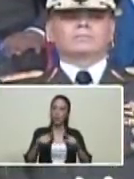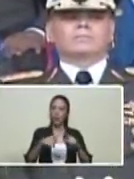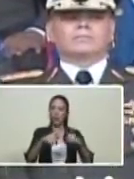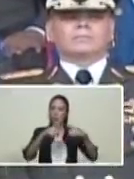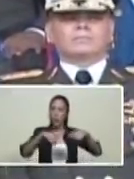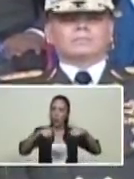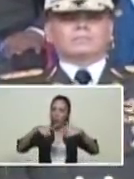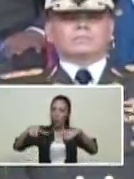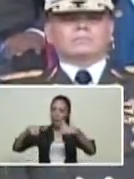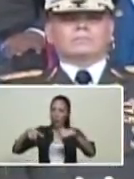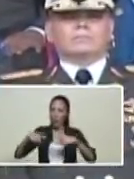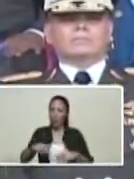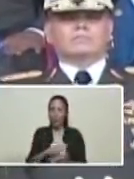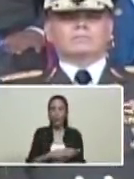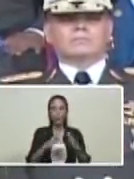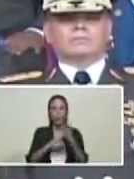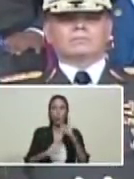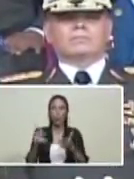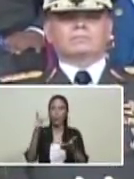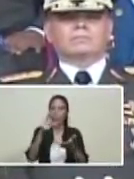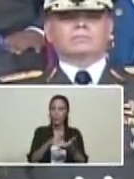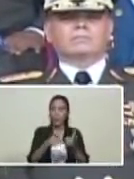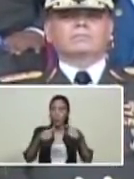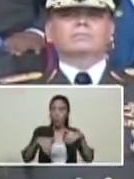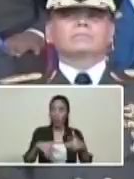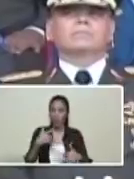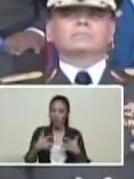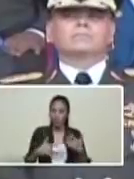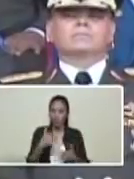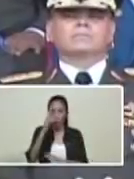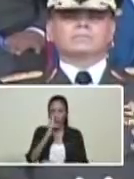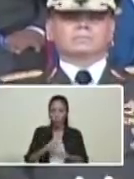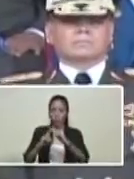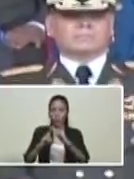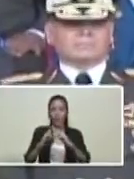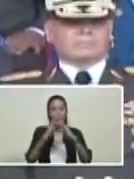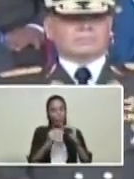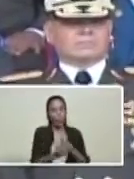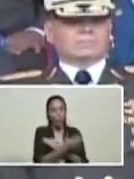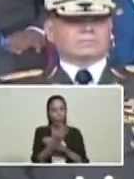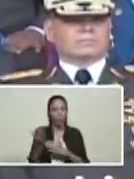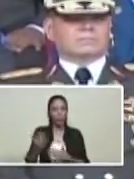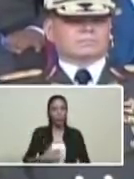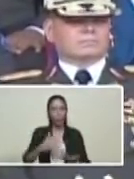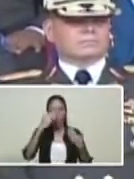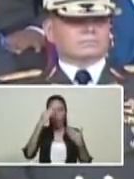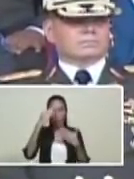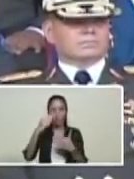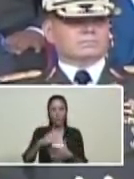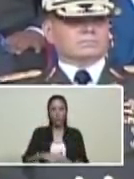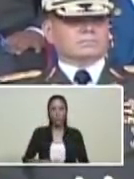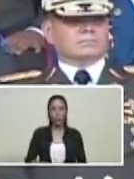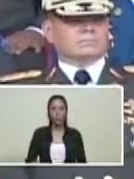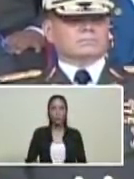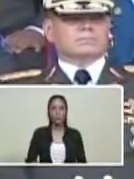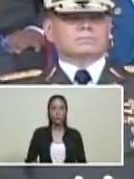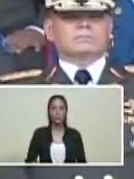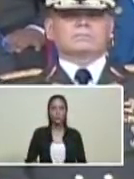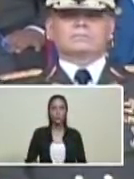integral presentes comandantes de las zonas de defensa integral presentes